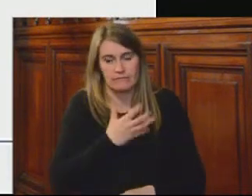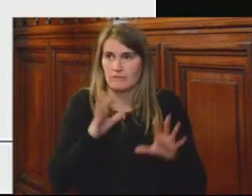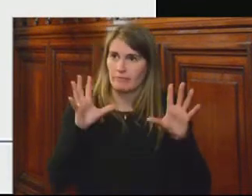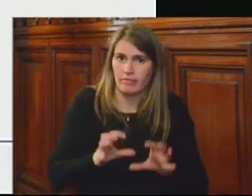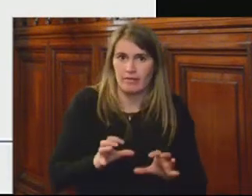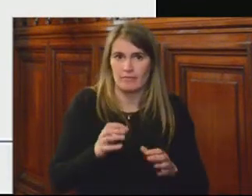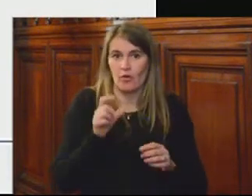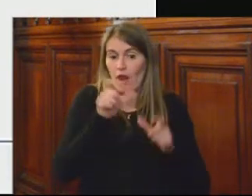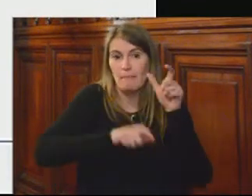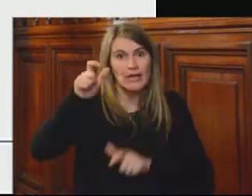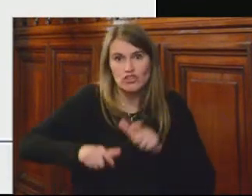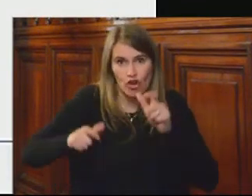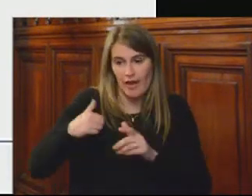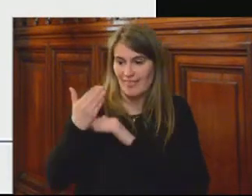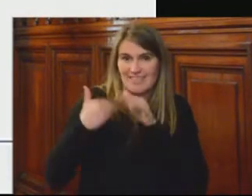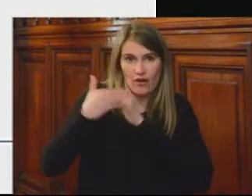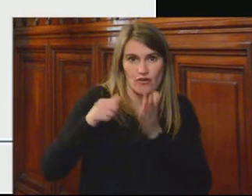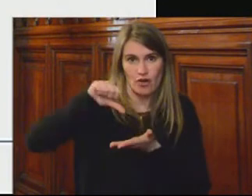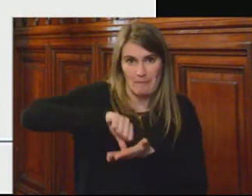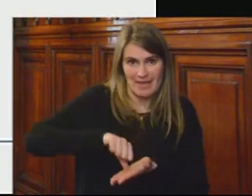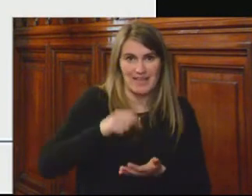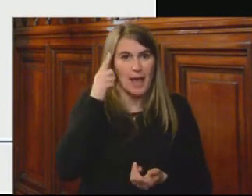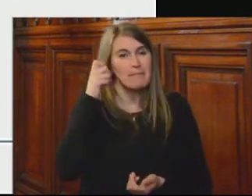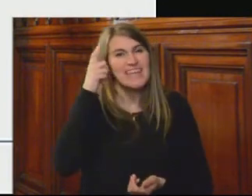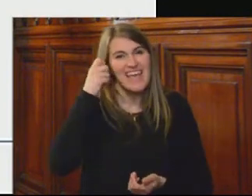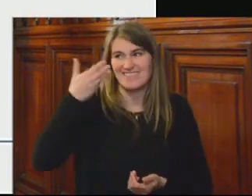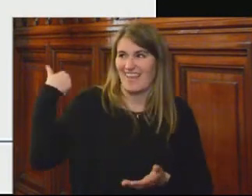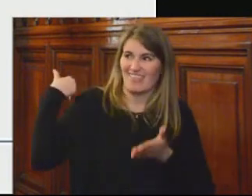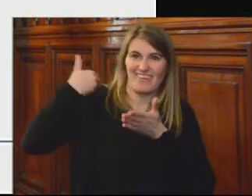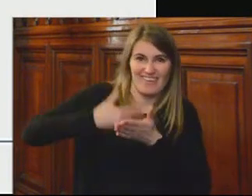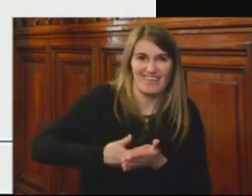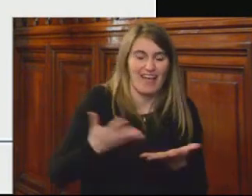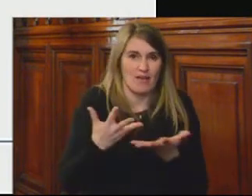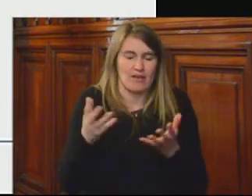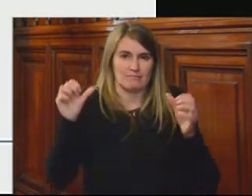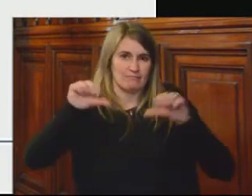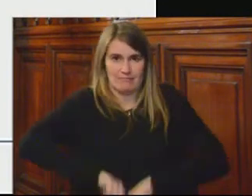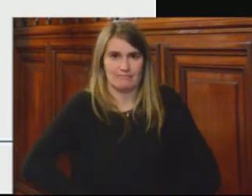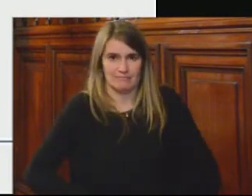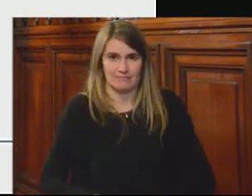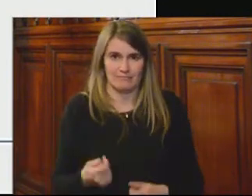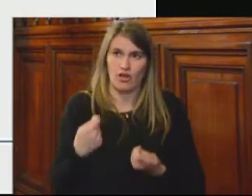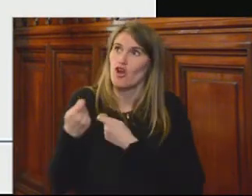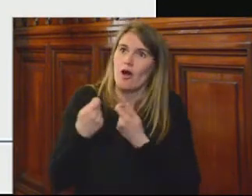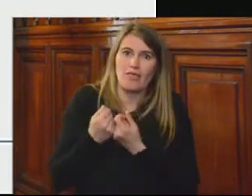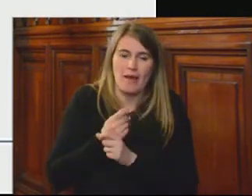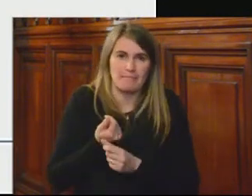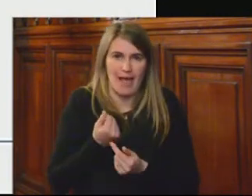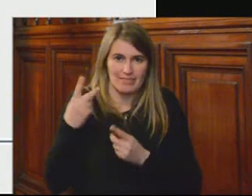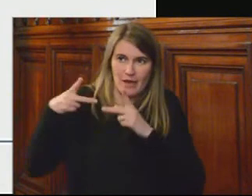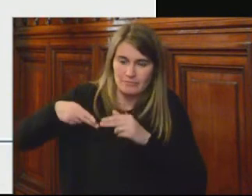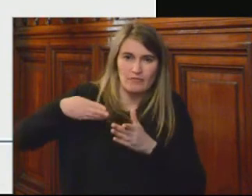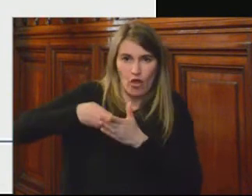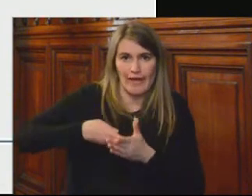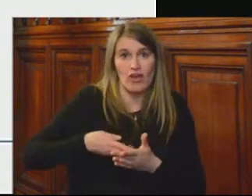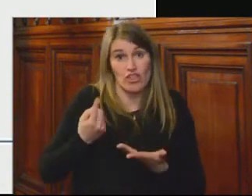de los países en desarrollo y la experiencia histórica así nos los demuestra. Creemos que ese es un elemento que amenaza,